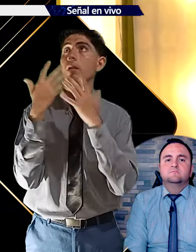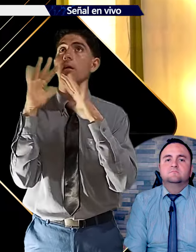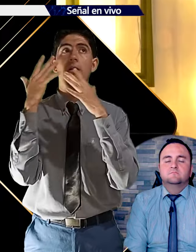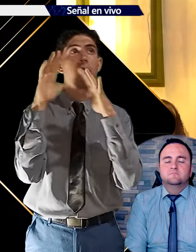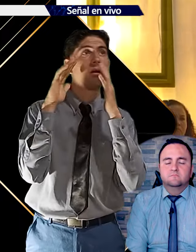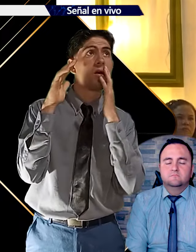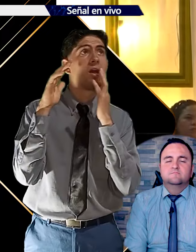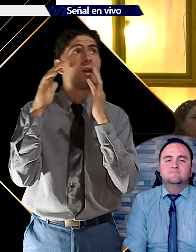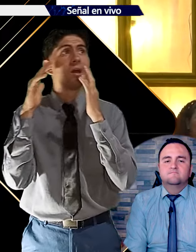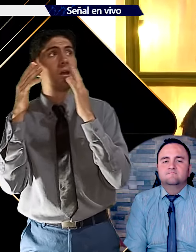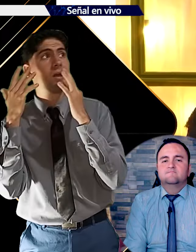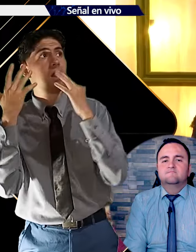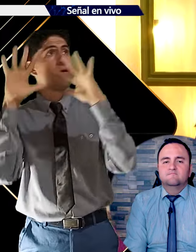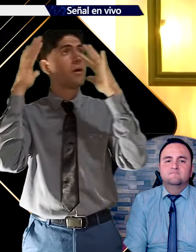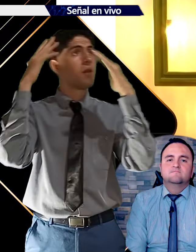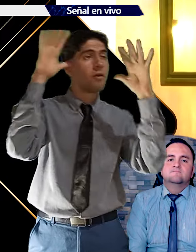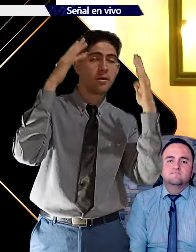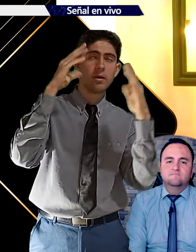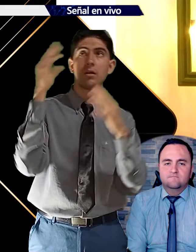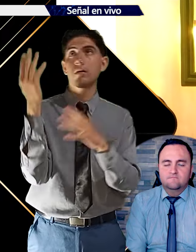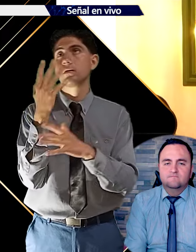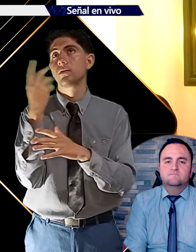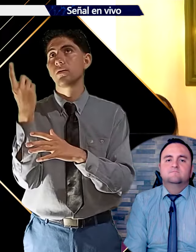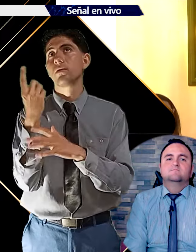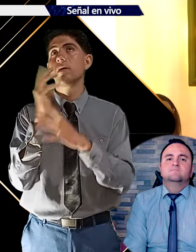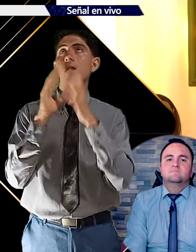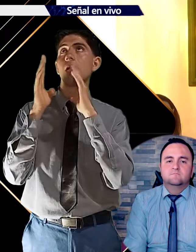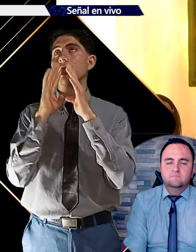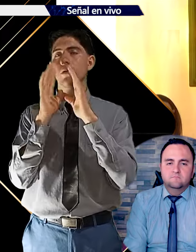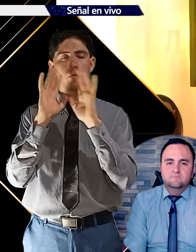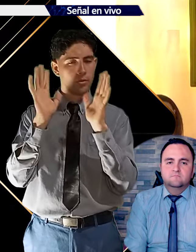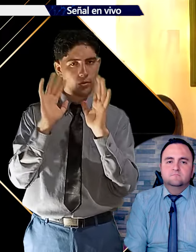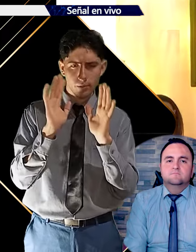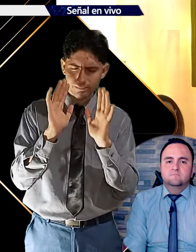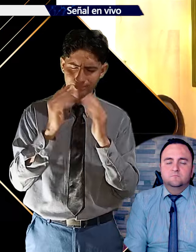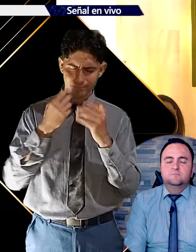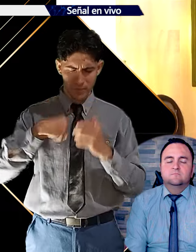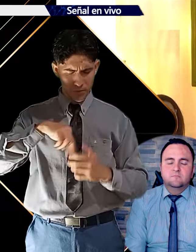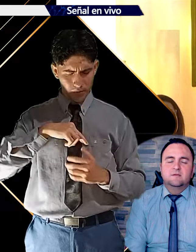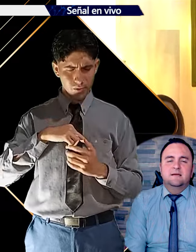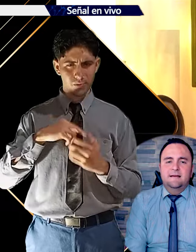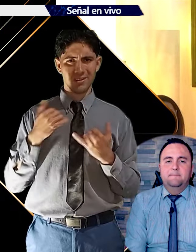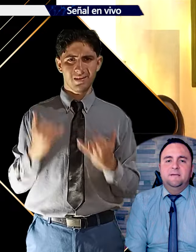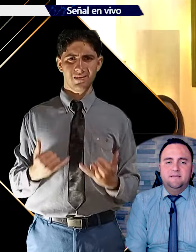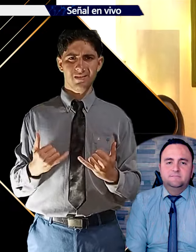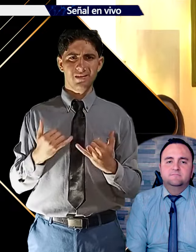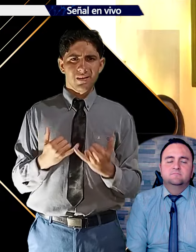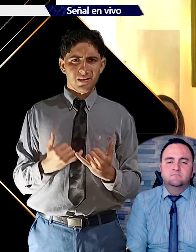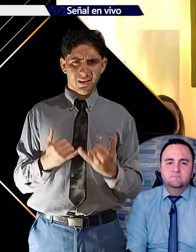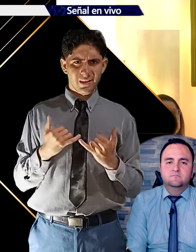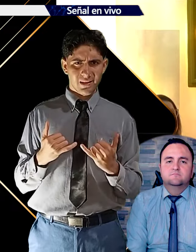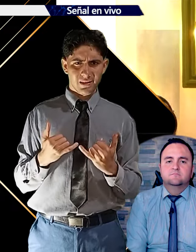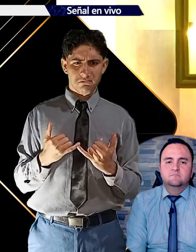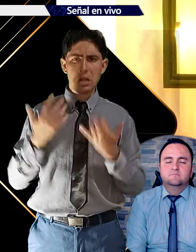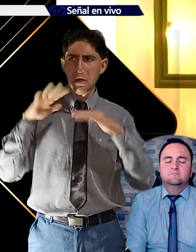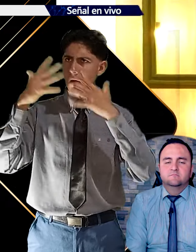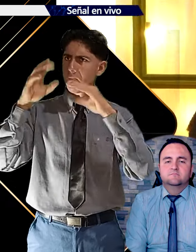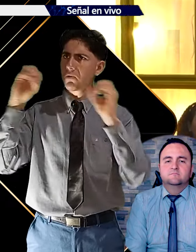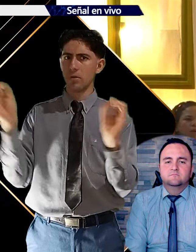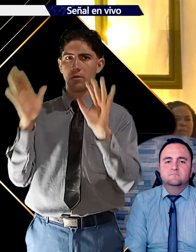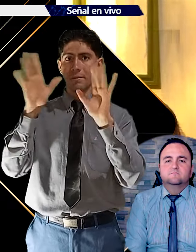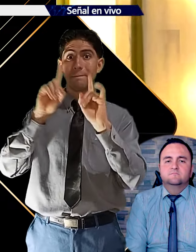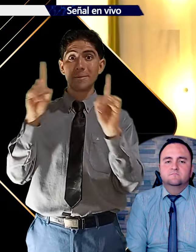personas religiosas que nos reunimos en una iglesia a cantar y a orar y a escuchar un culto y punto. No, esta iglesia va para el cielo. Esta iglesia está